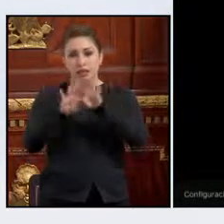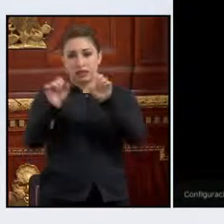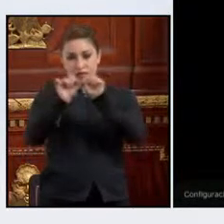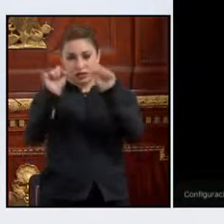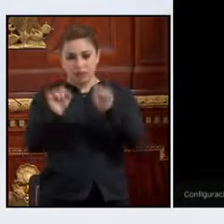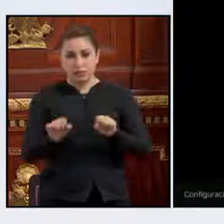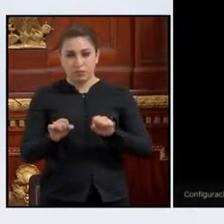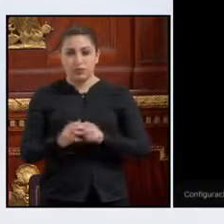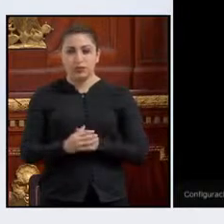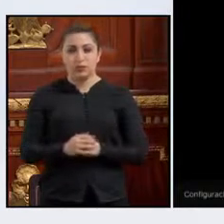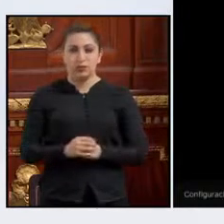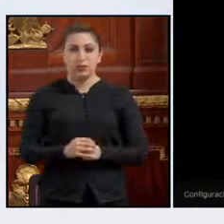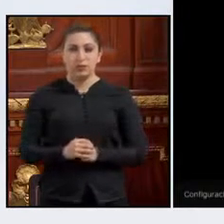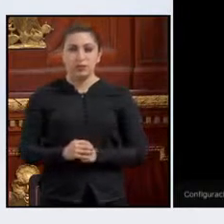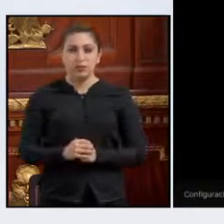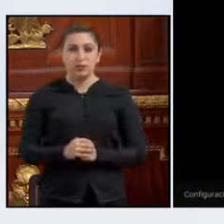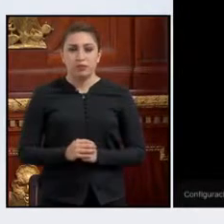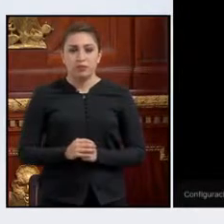asistencia.